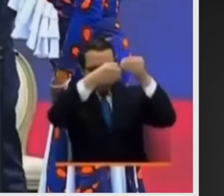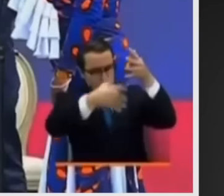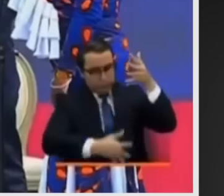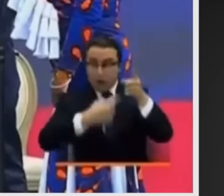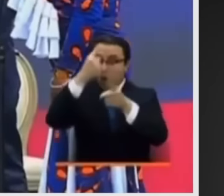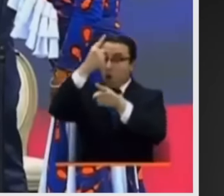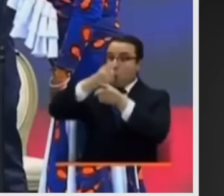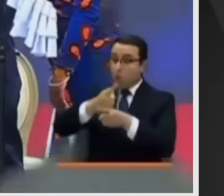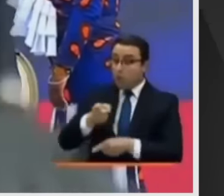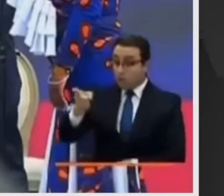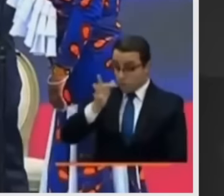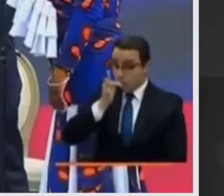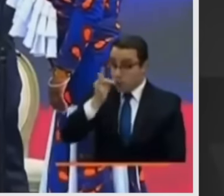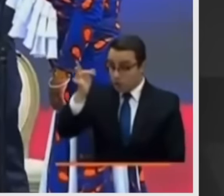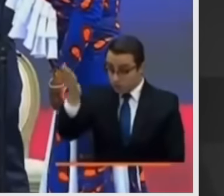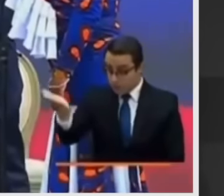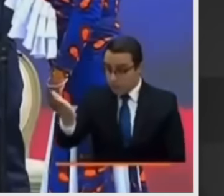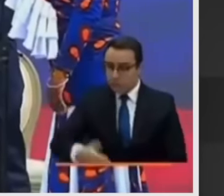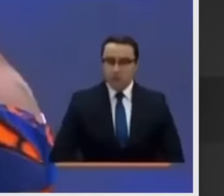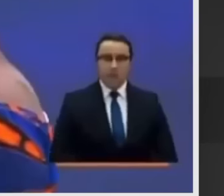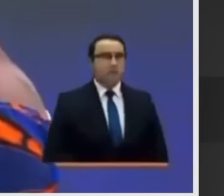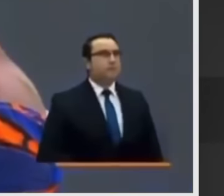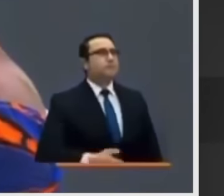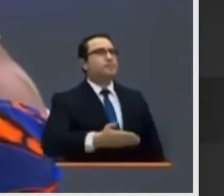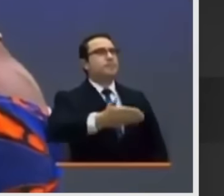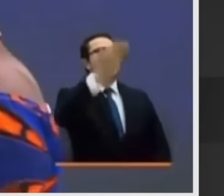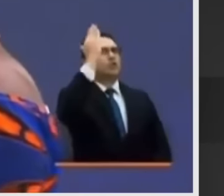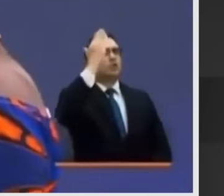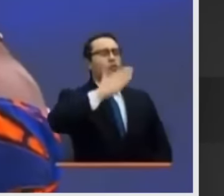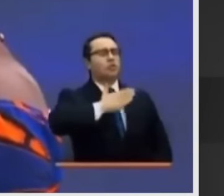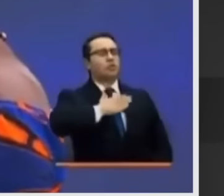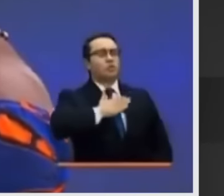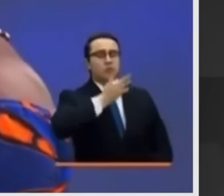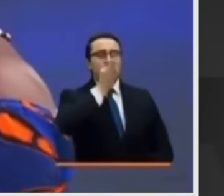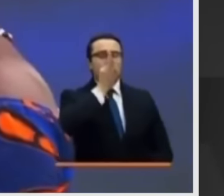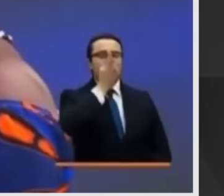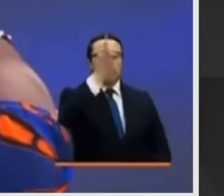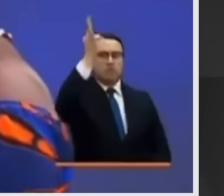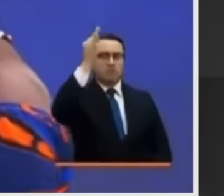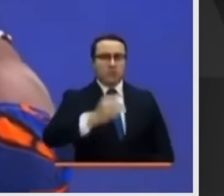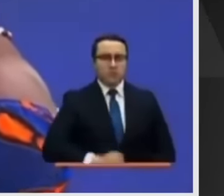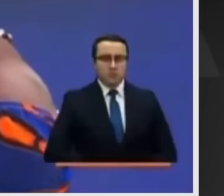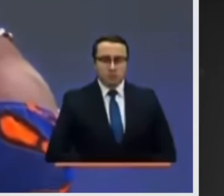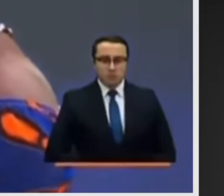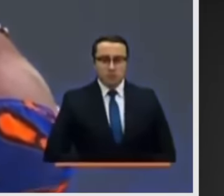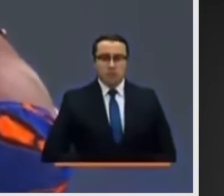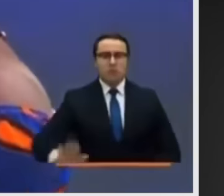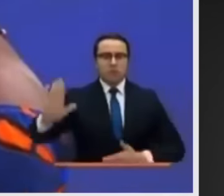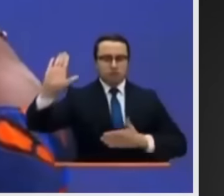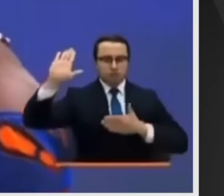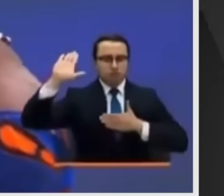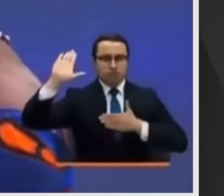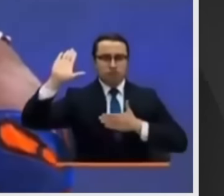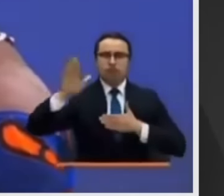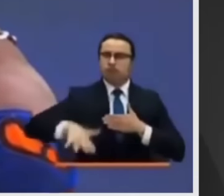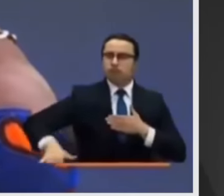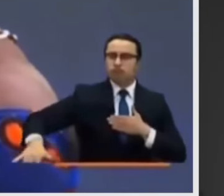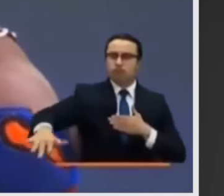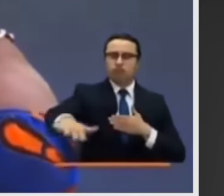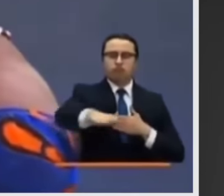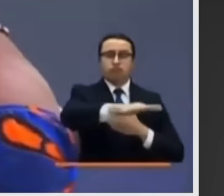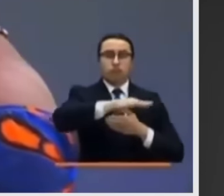y las leyes. Juro a Dios y al pueblo cumplir fielmente